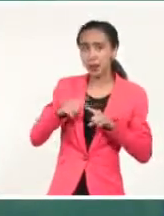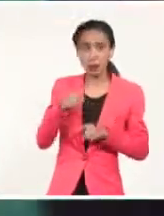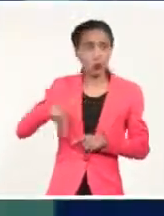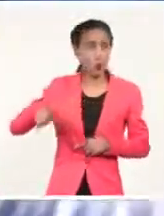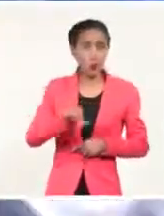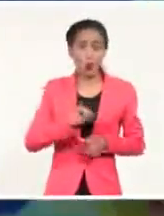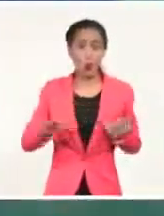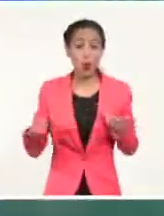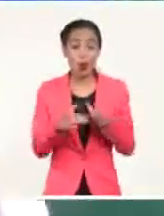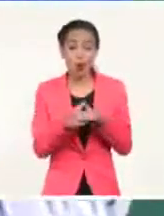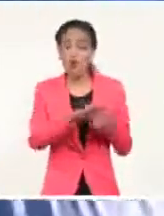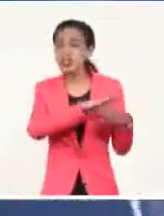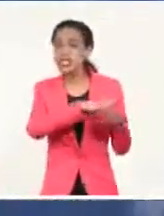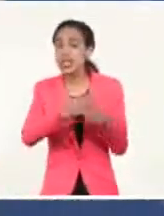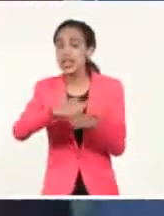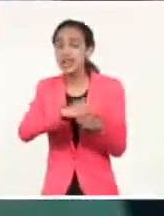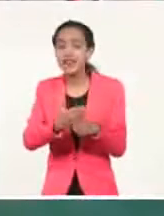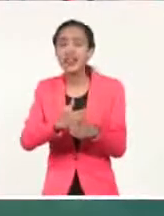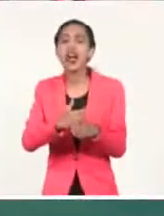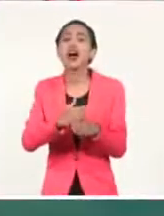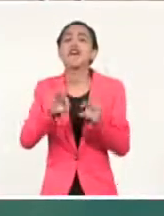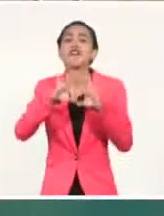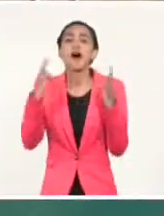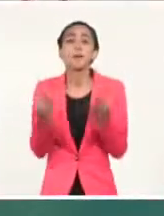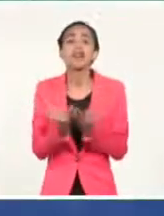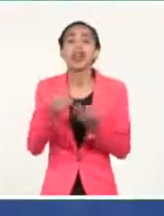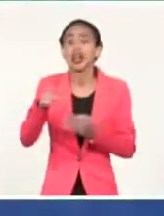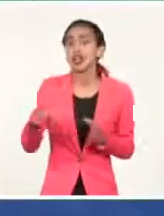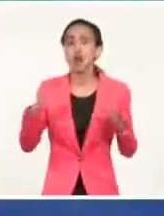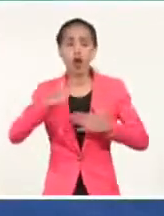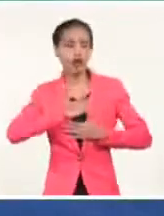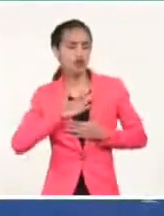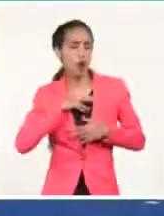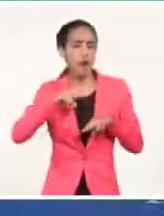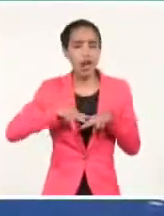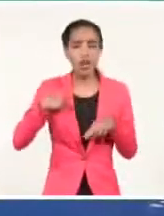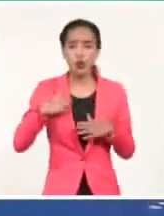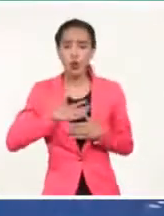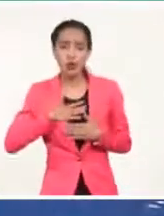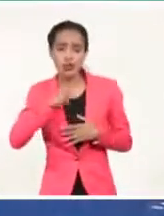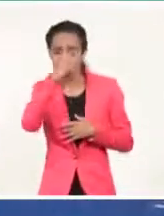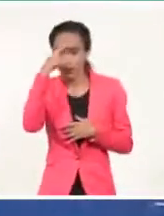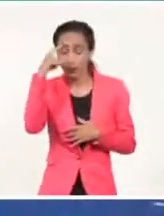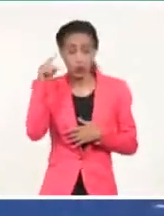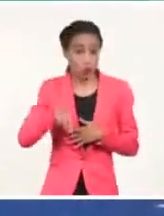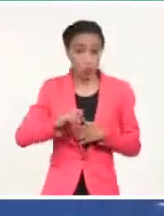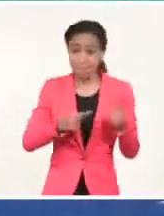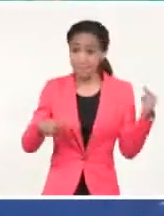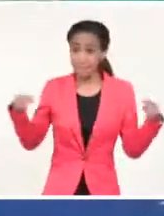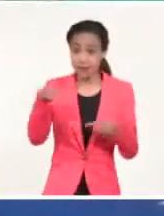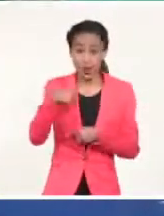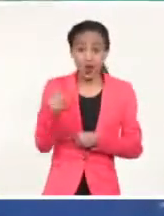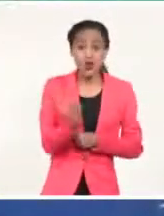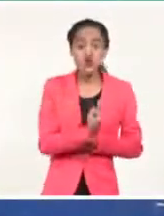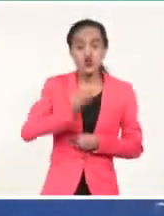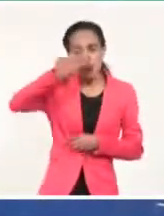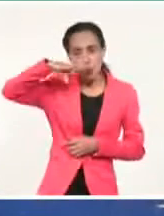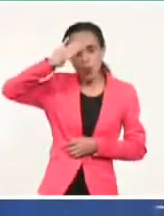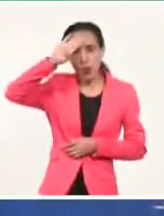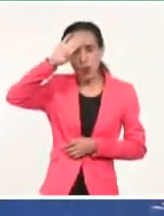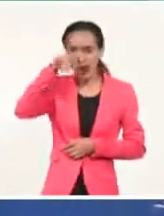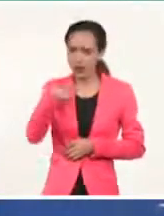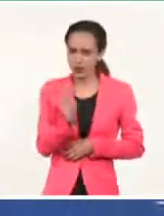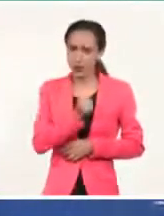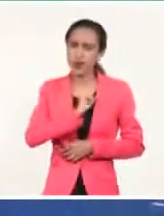familia. Ya no hay Santiago, ya no hay Santi Espíritu, ya no hay La Habana, no hay nada. Lo único que hay ahora es Cuba y vamos por el campeonato mundial, que vamos a ser campeón